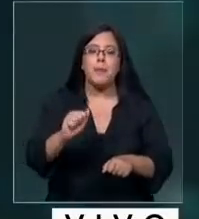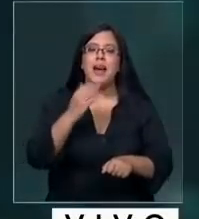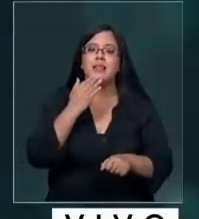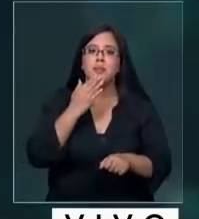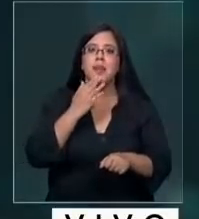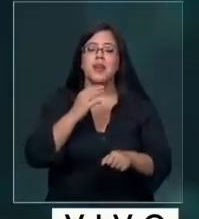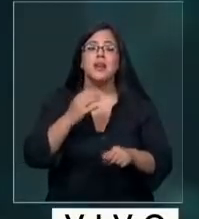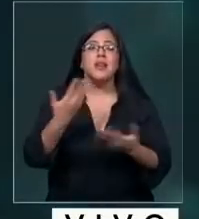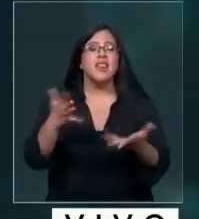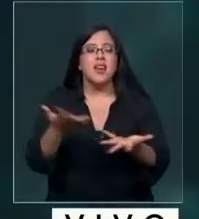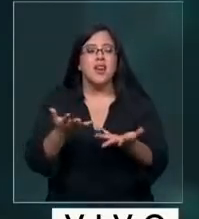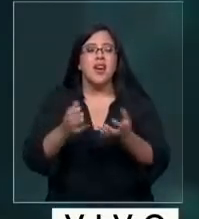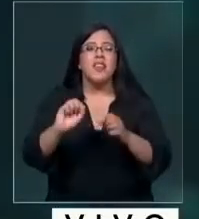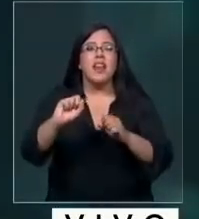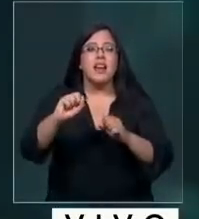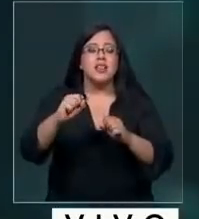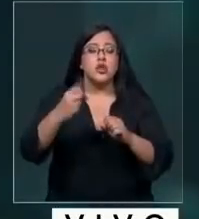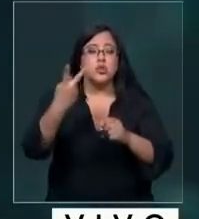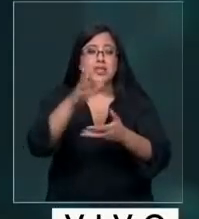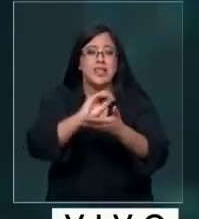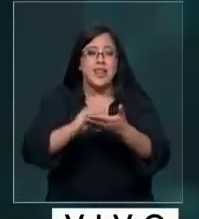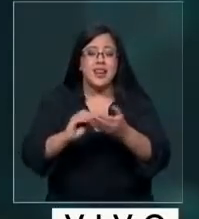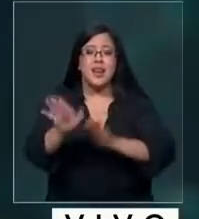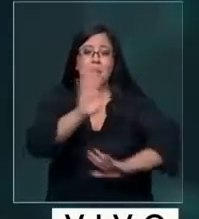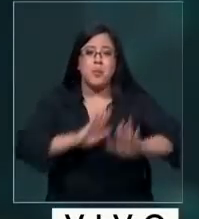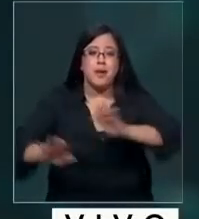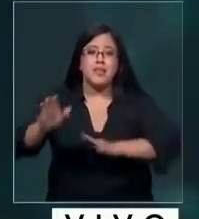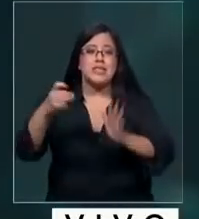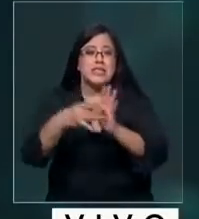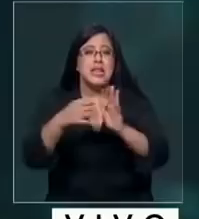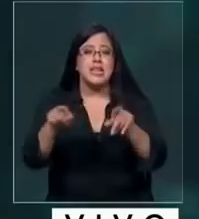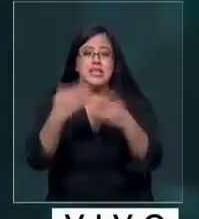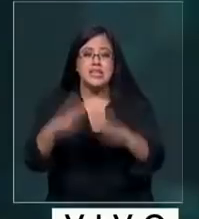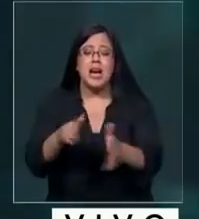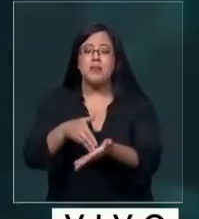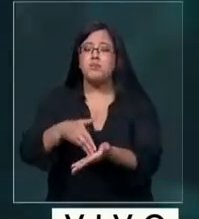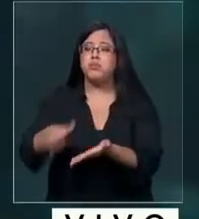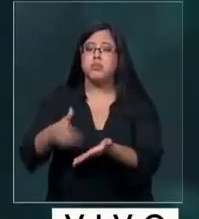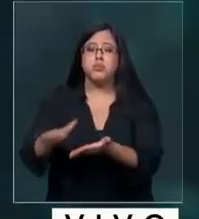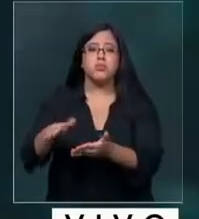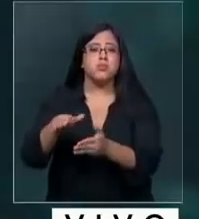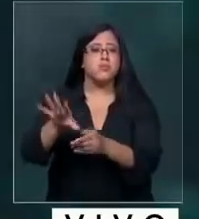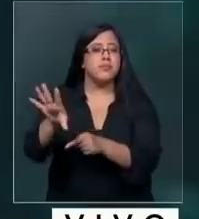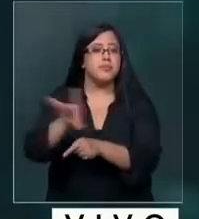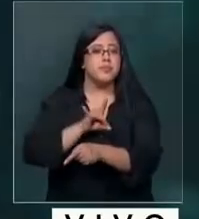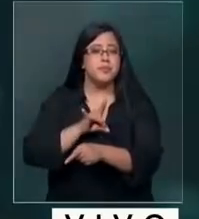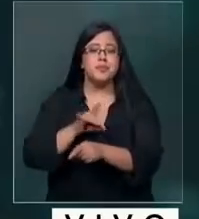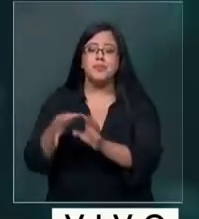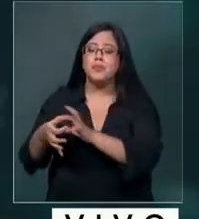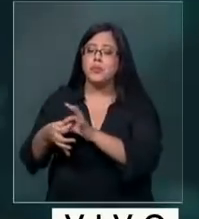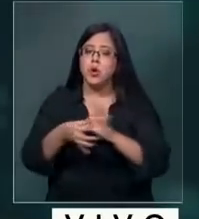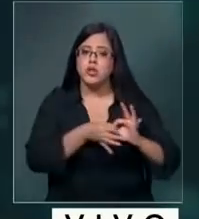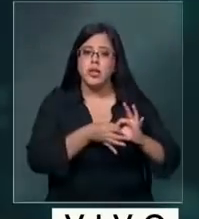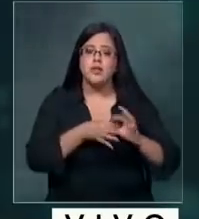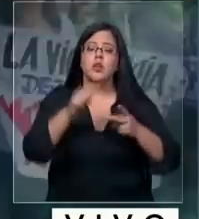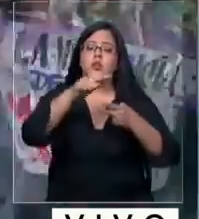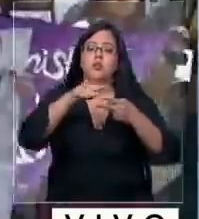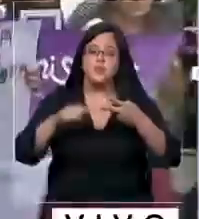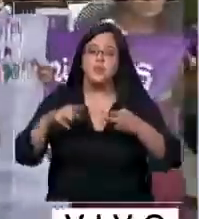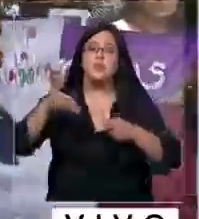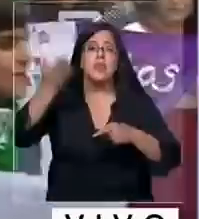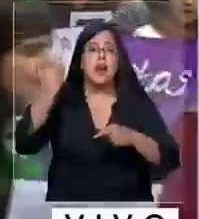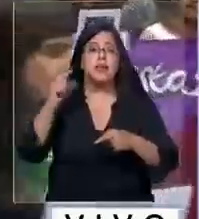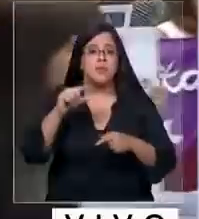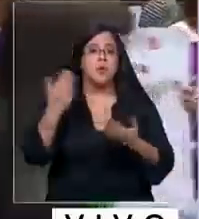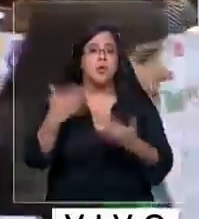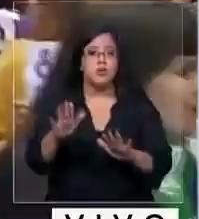delito rechazamos la invitación por dos cuestiones importantes primero porque recién ahora se